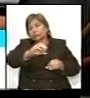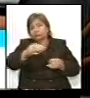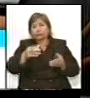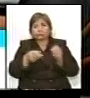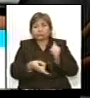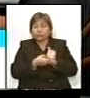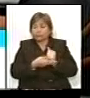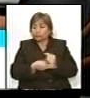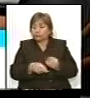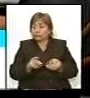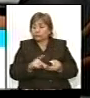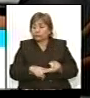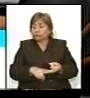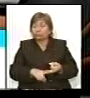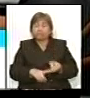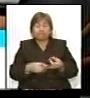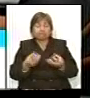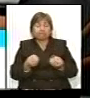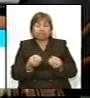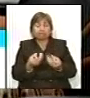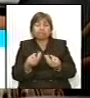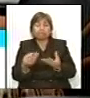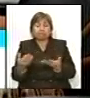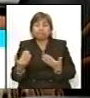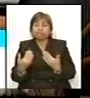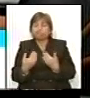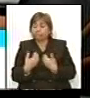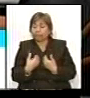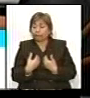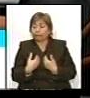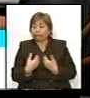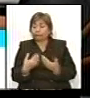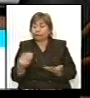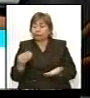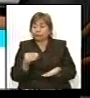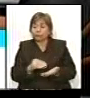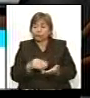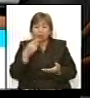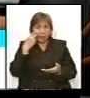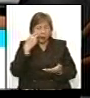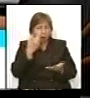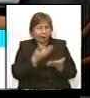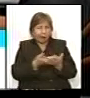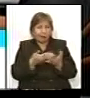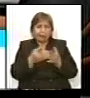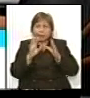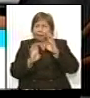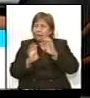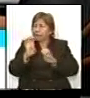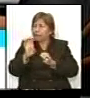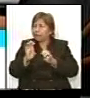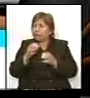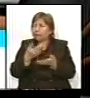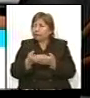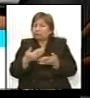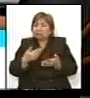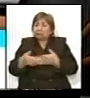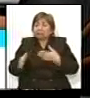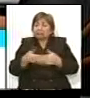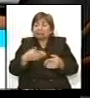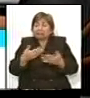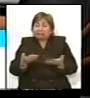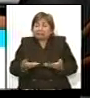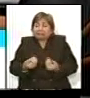garantizada. Mayormente nos hemos detenido en este paquete porque venimos evaluando. Y a pesar de que